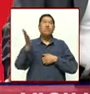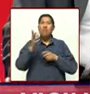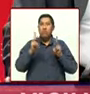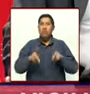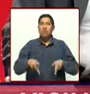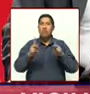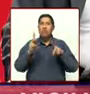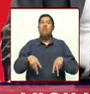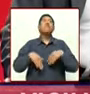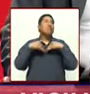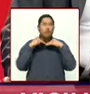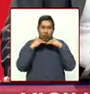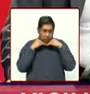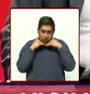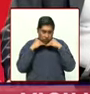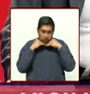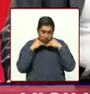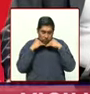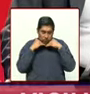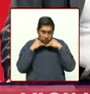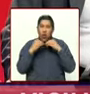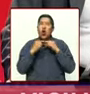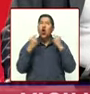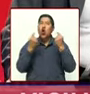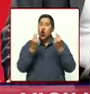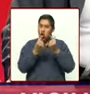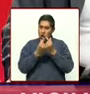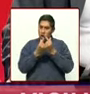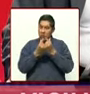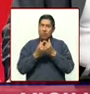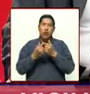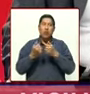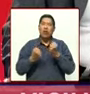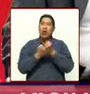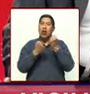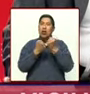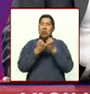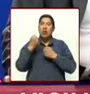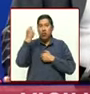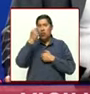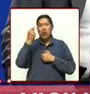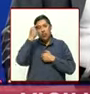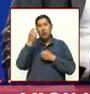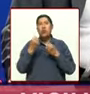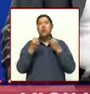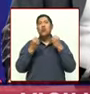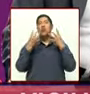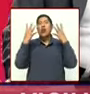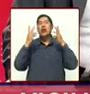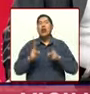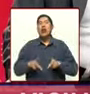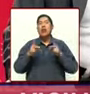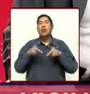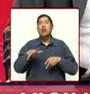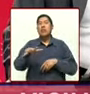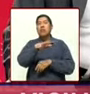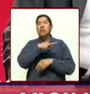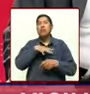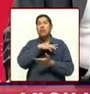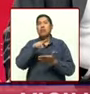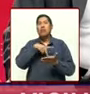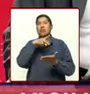instalado personeros, integrantes de la COP y el Pacto de Unidad. ¿Cómo estamos? ¿Cuánta gente más o menos está en este momento en la Plaza Murillo,